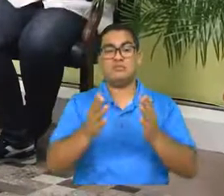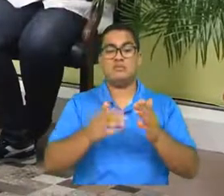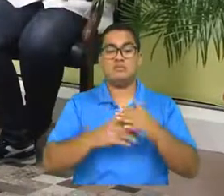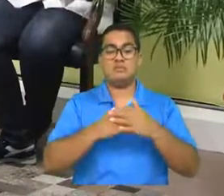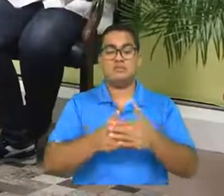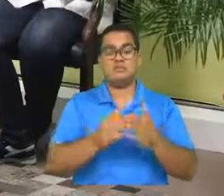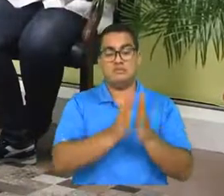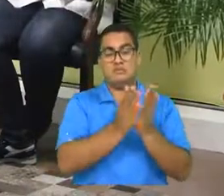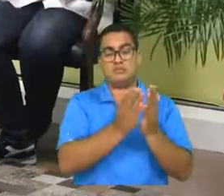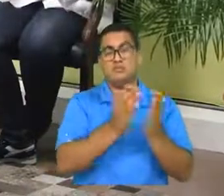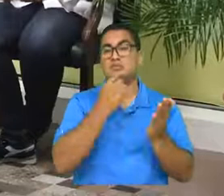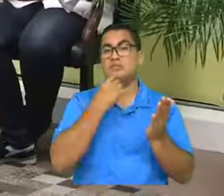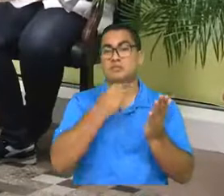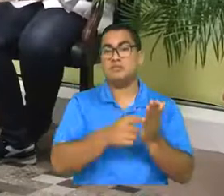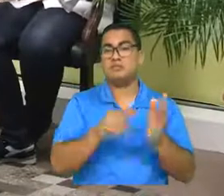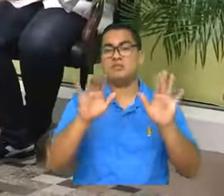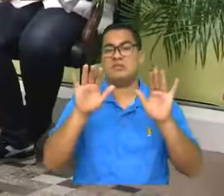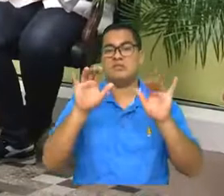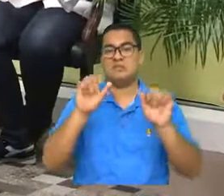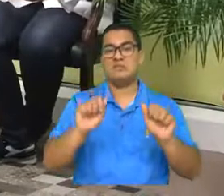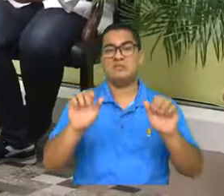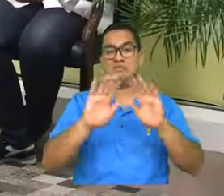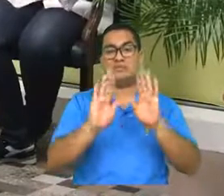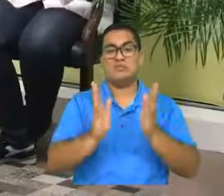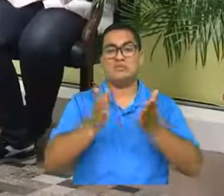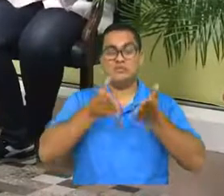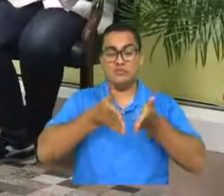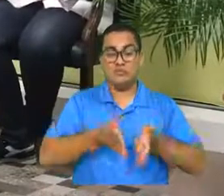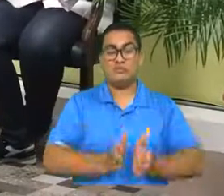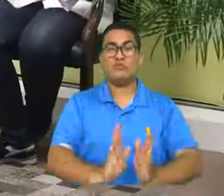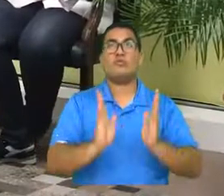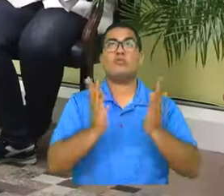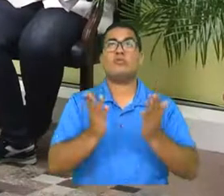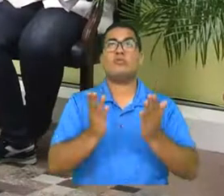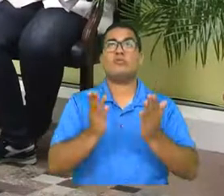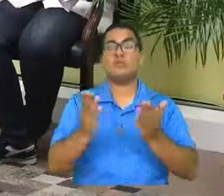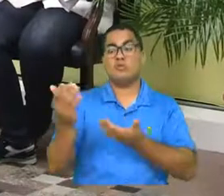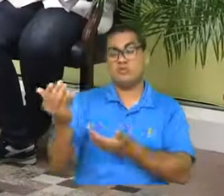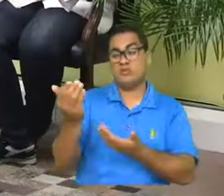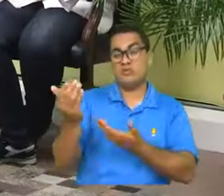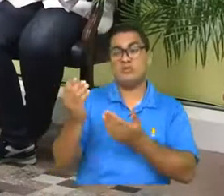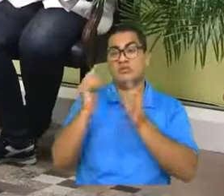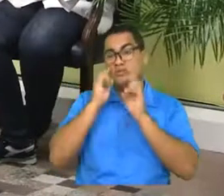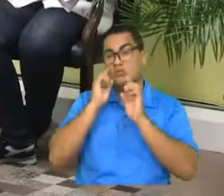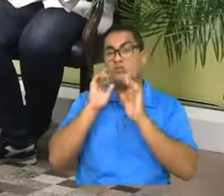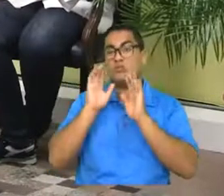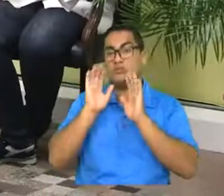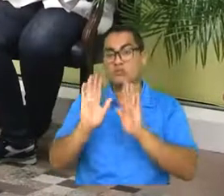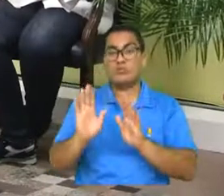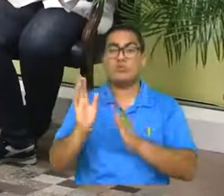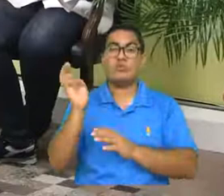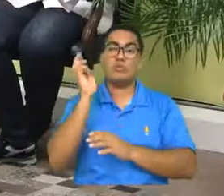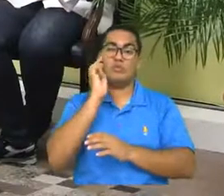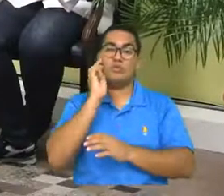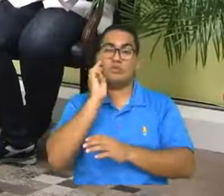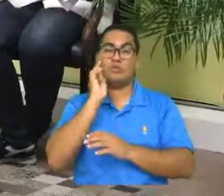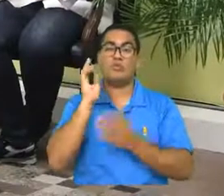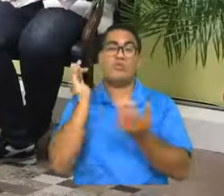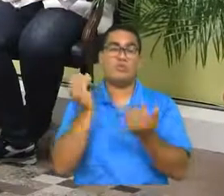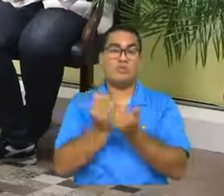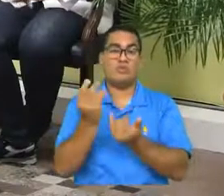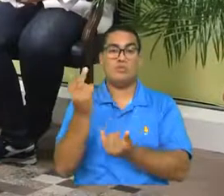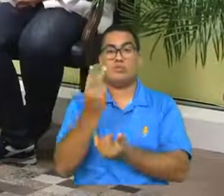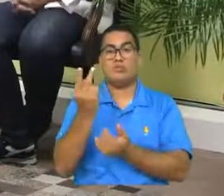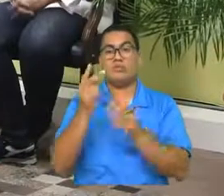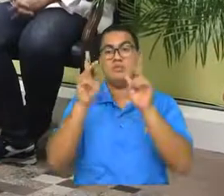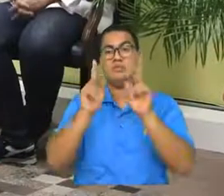y una vez que ella ha dado a luz a su hijo, se le da seguimiento a ella como madre, como paciente, y a su hijo